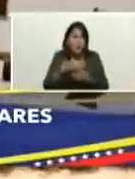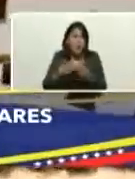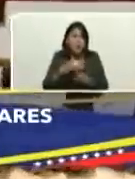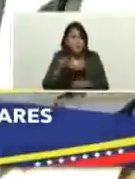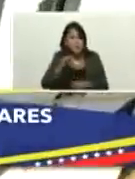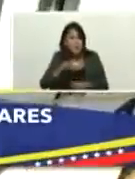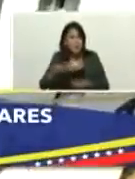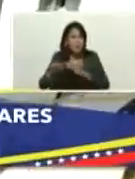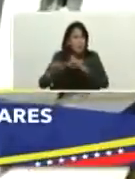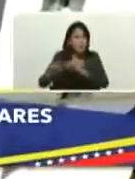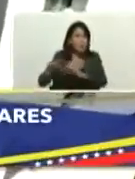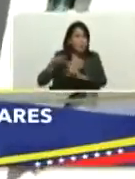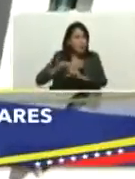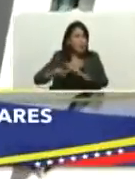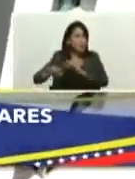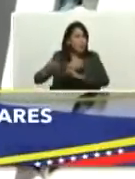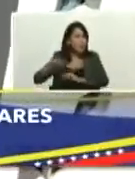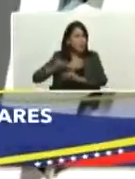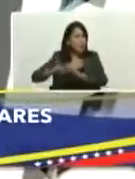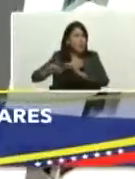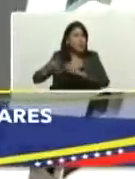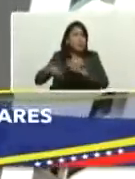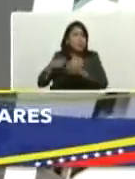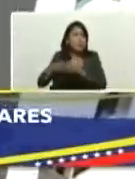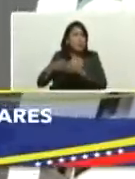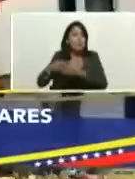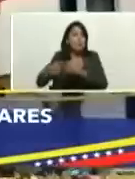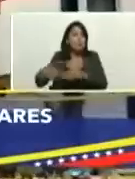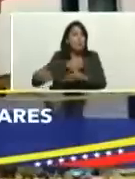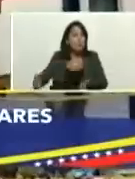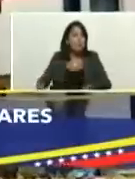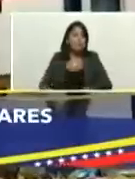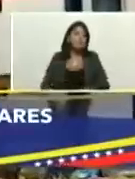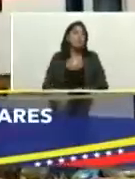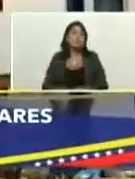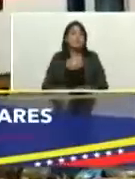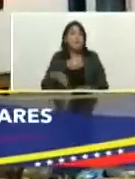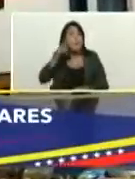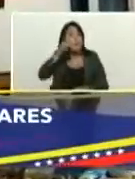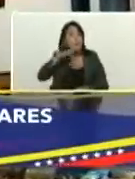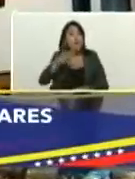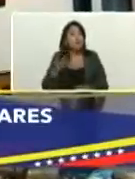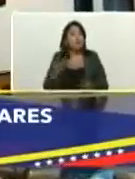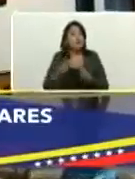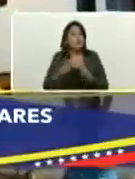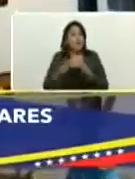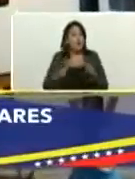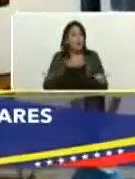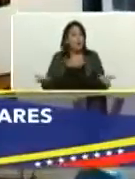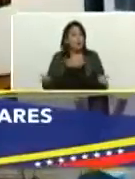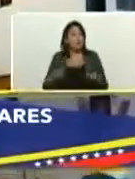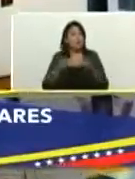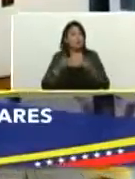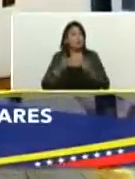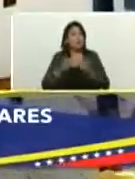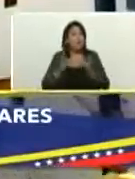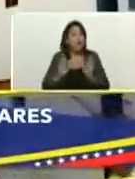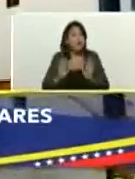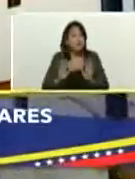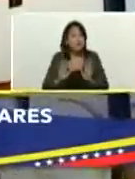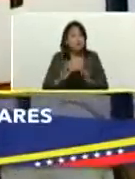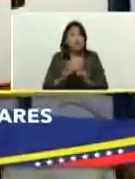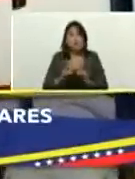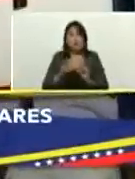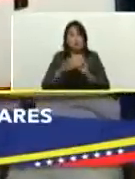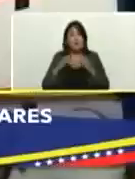hace usted, presidente, para que nuestro pueblo viva con dignidad, para que nuestra familia tenga un techo,